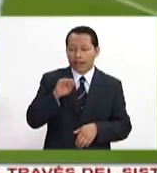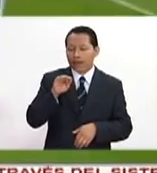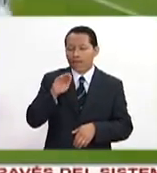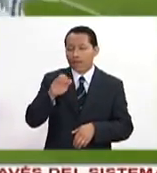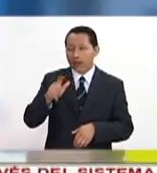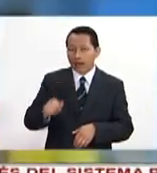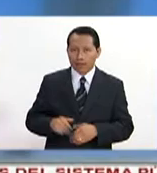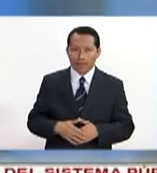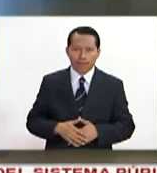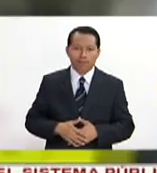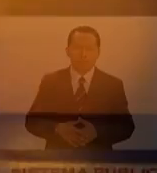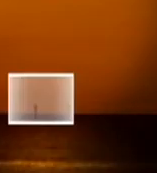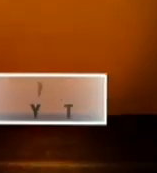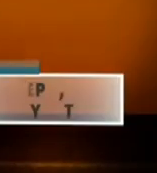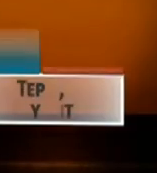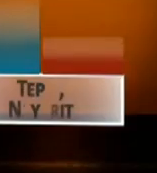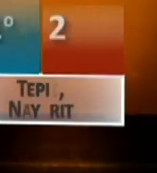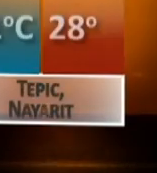Braga.